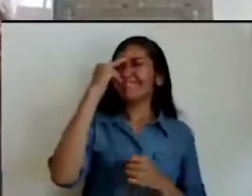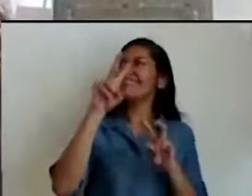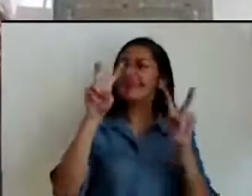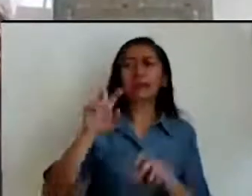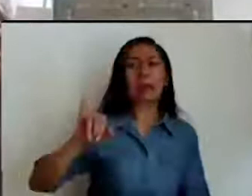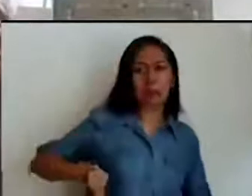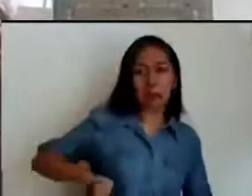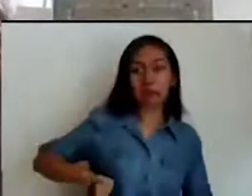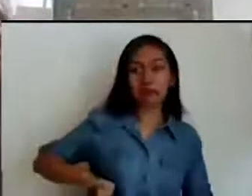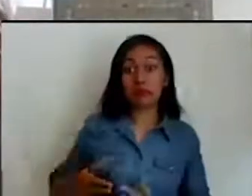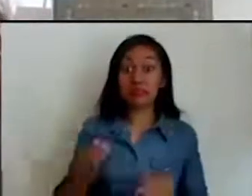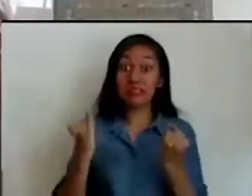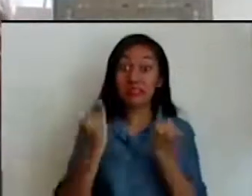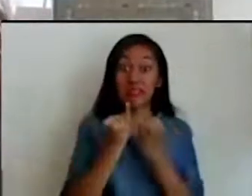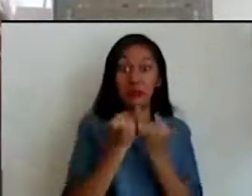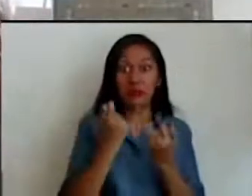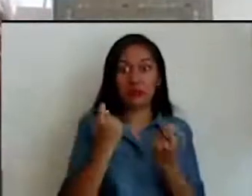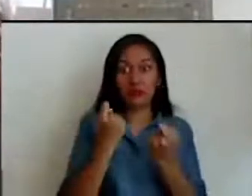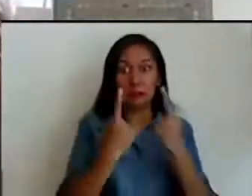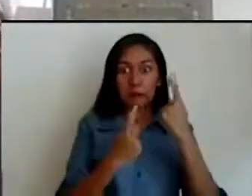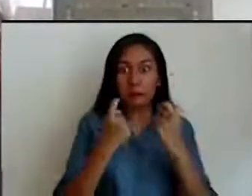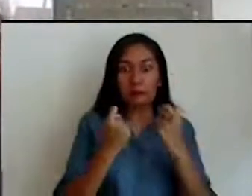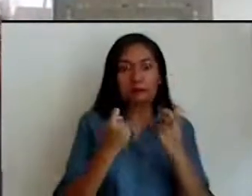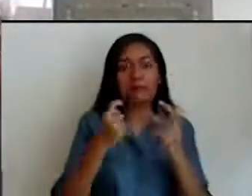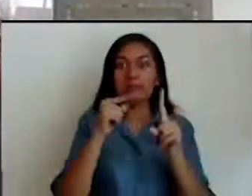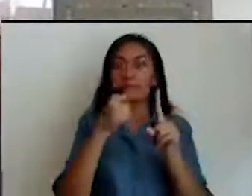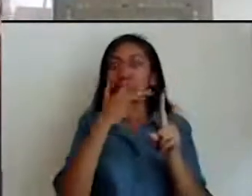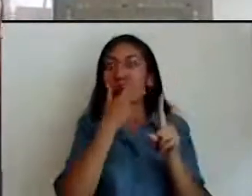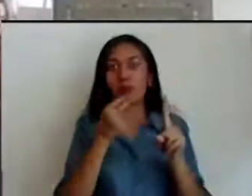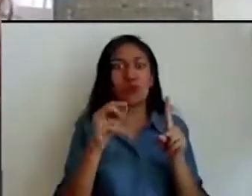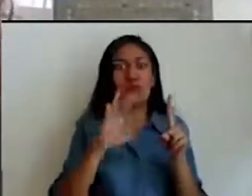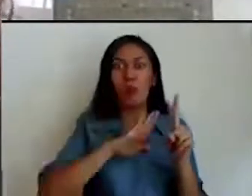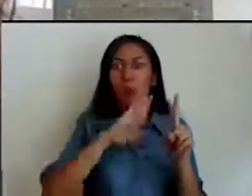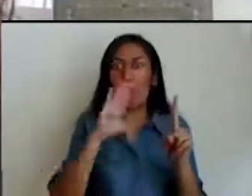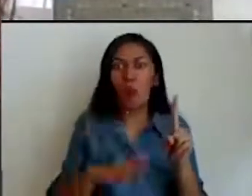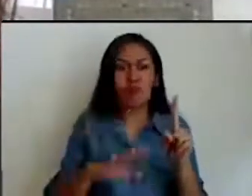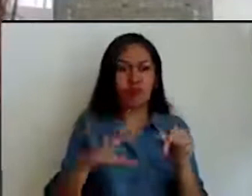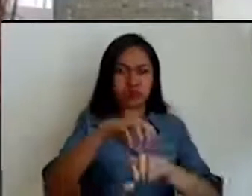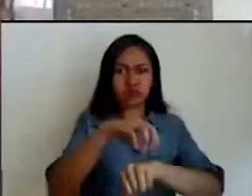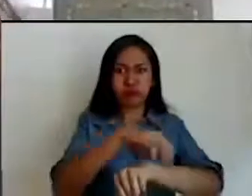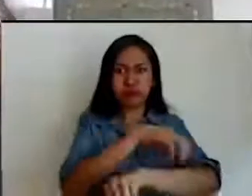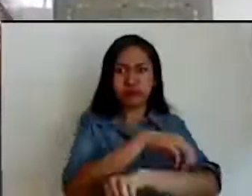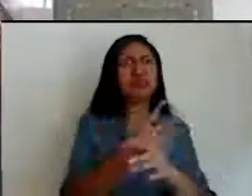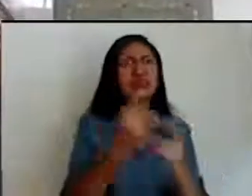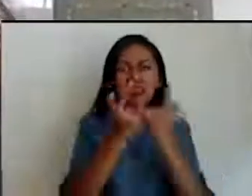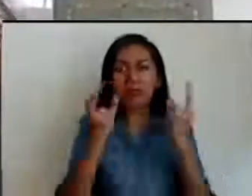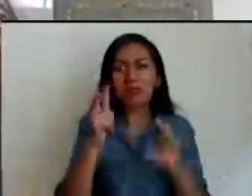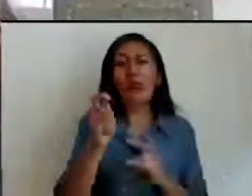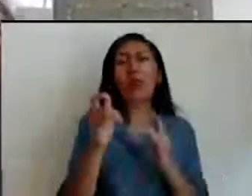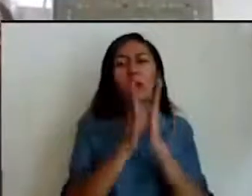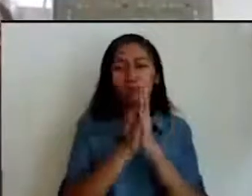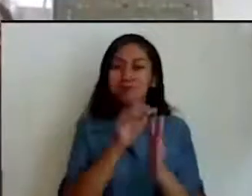para la muerte del último Tlatoani que murió de viruela. Los esperamos el próximo viernes a las 11 de la